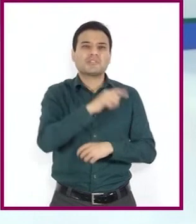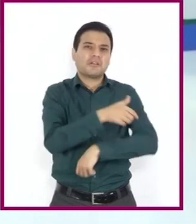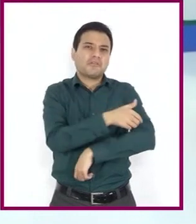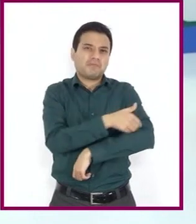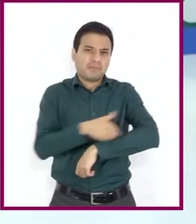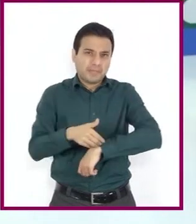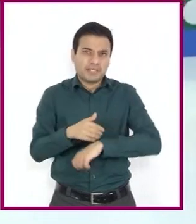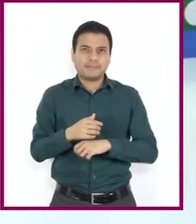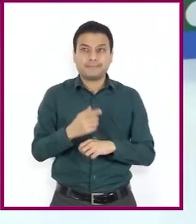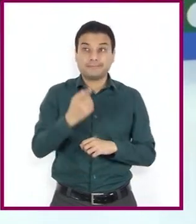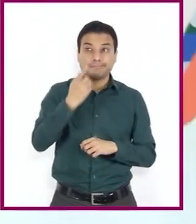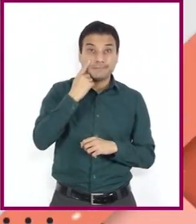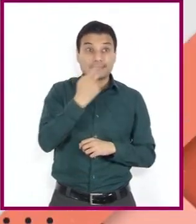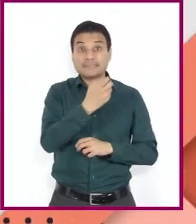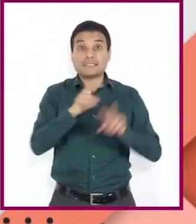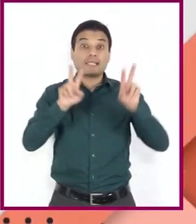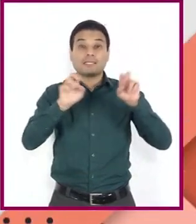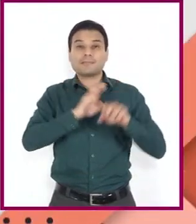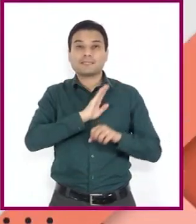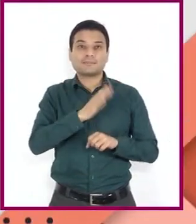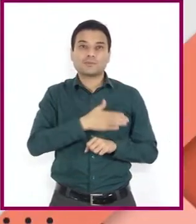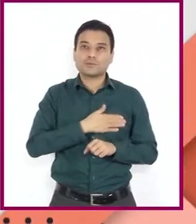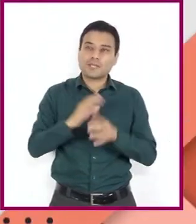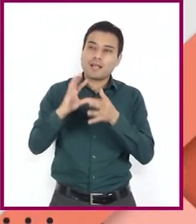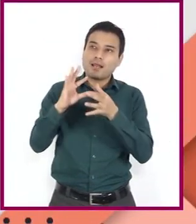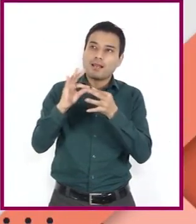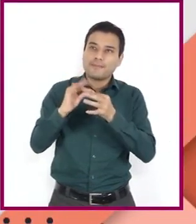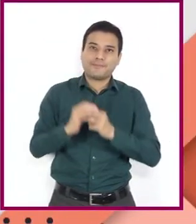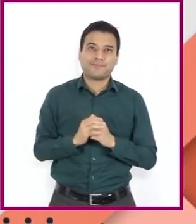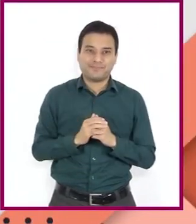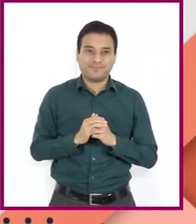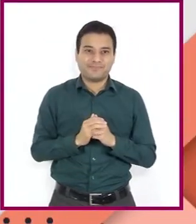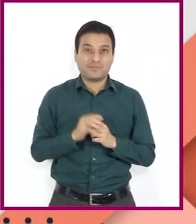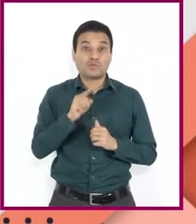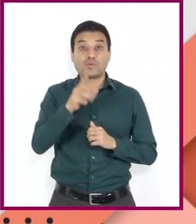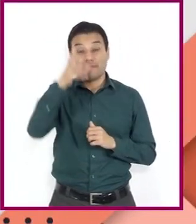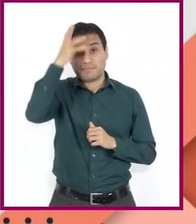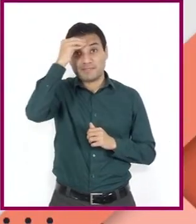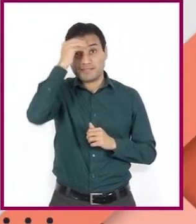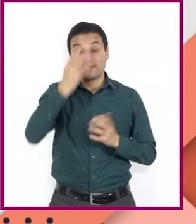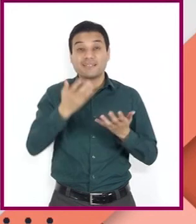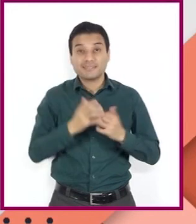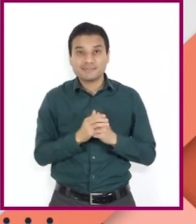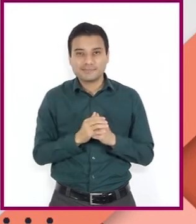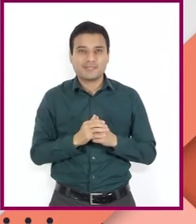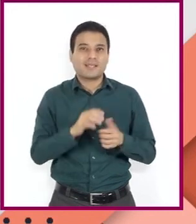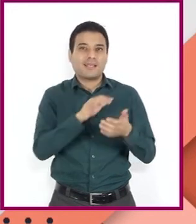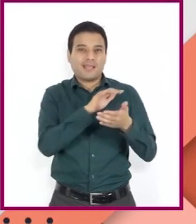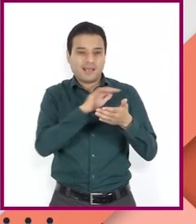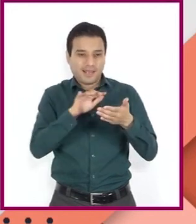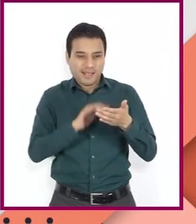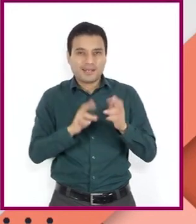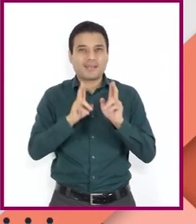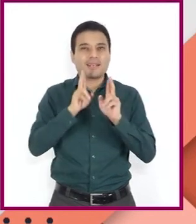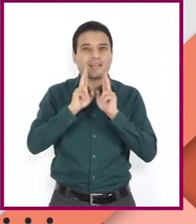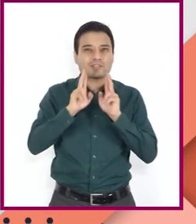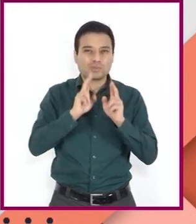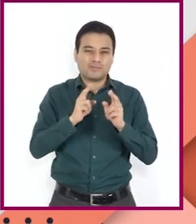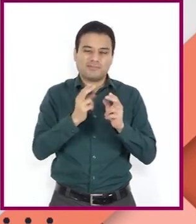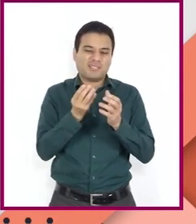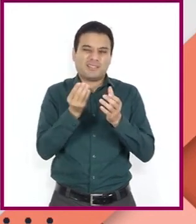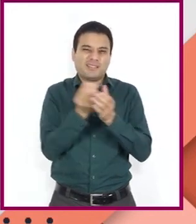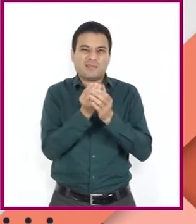familia lo que trabajamos en esta sesión y ubiquen el aprendizaje esperado. Leen narraciones de diversos